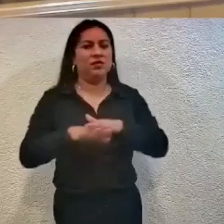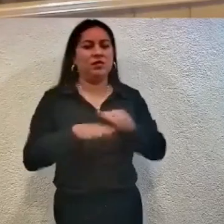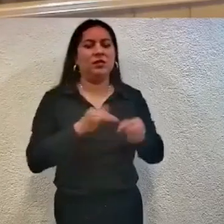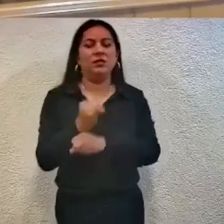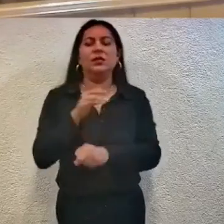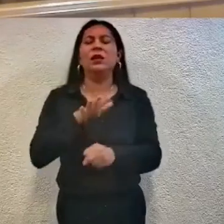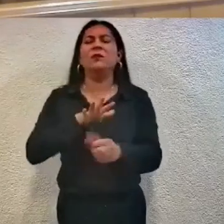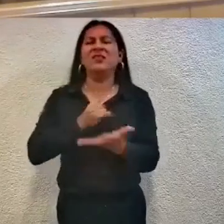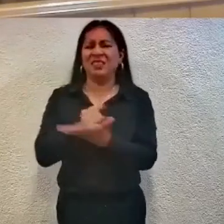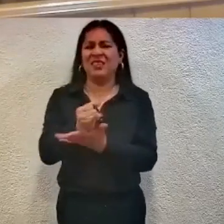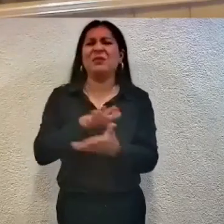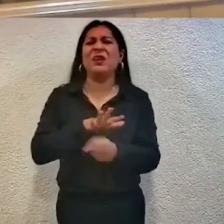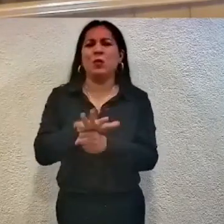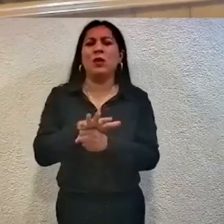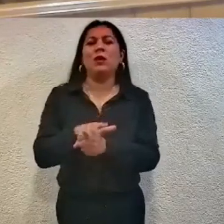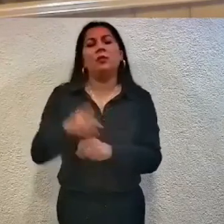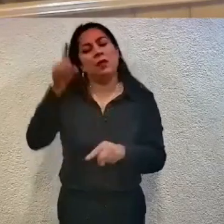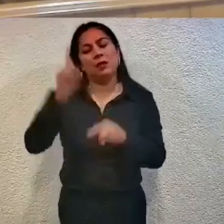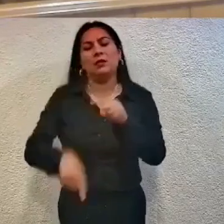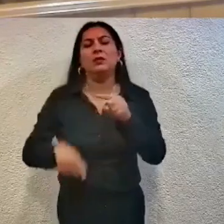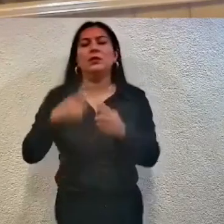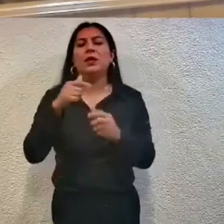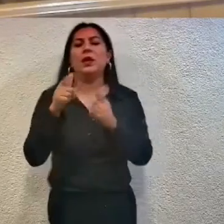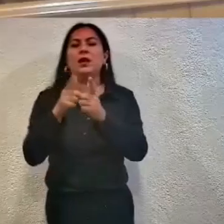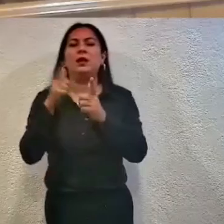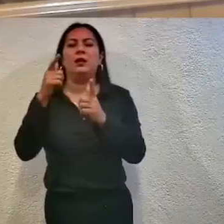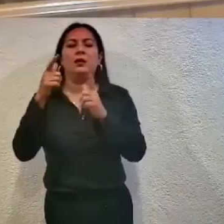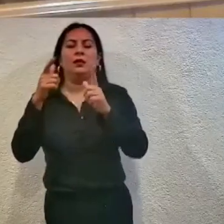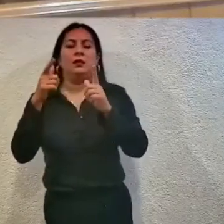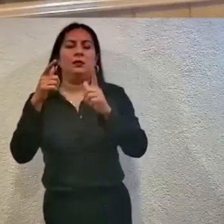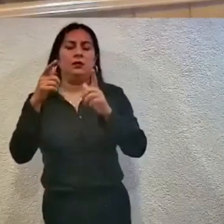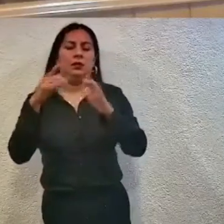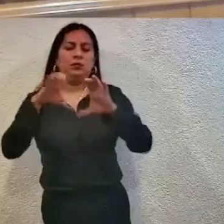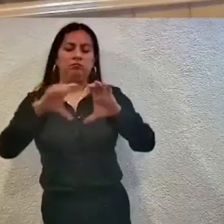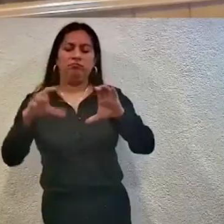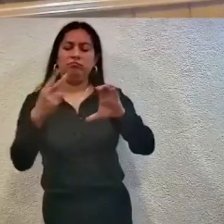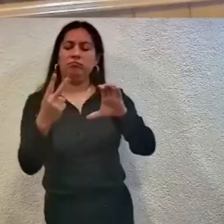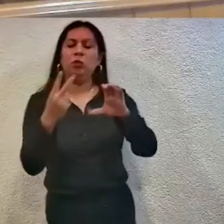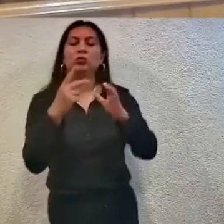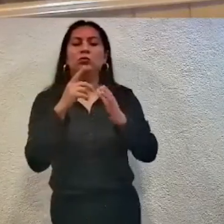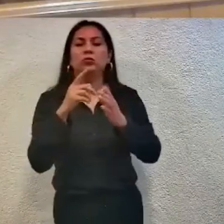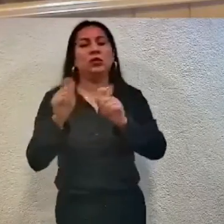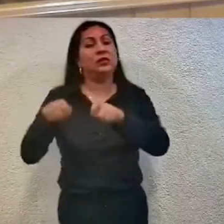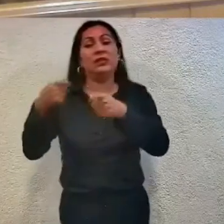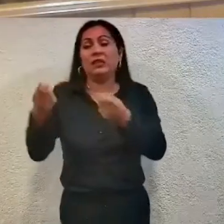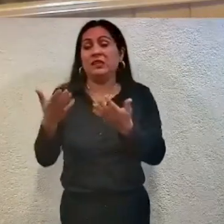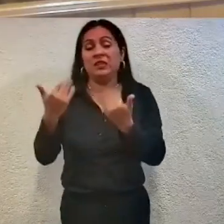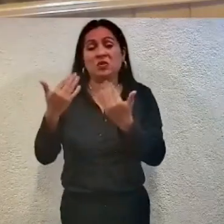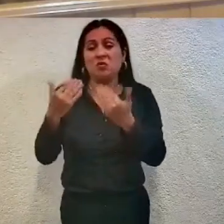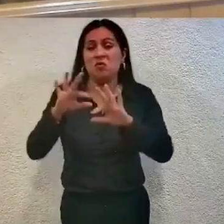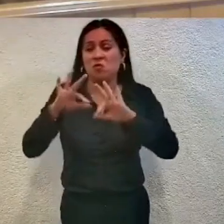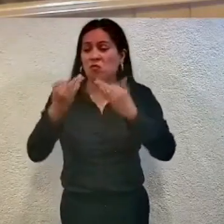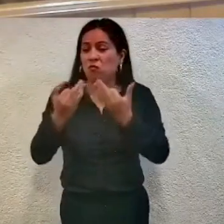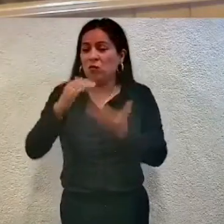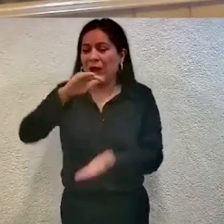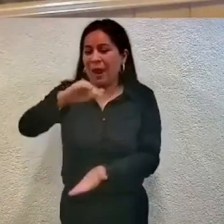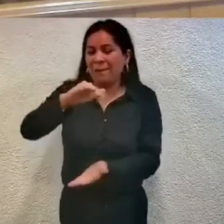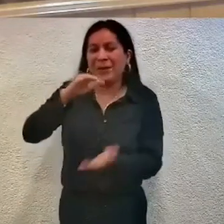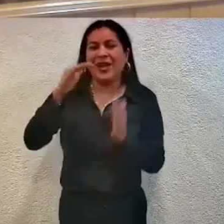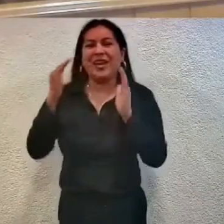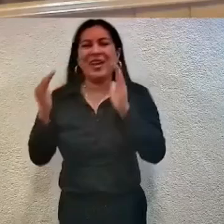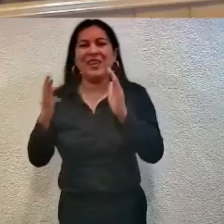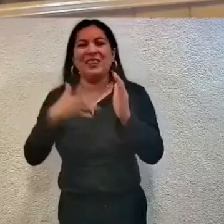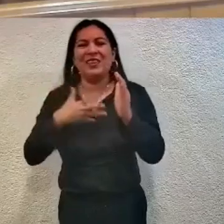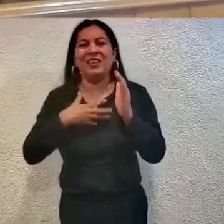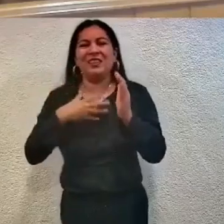2648 básica, se determina lo siguiente. La causal de nulidad de la fracción segunda relativa a entregar sin causa